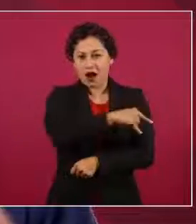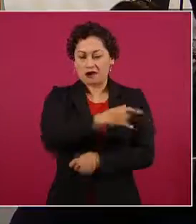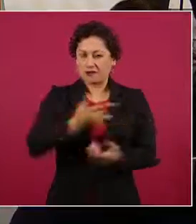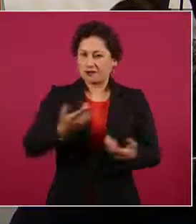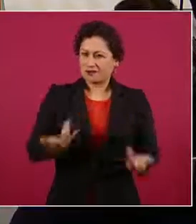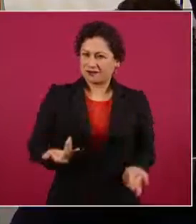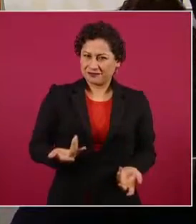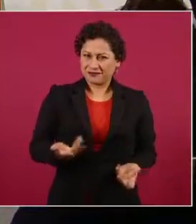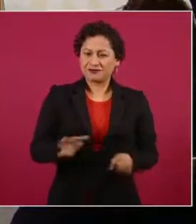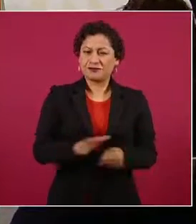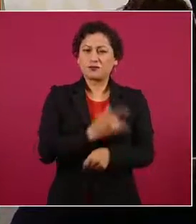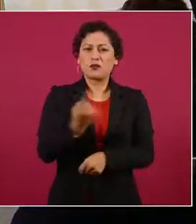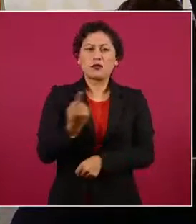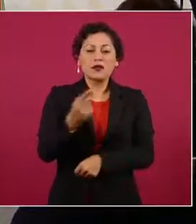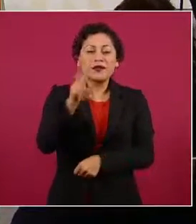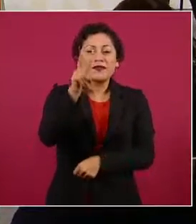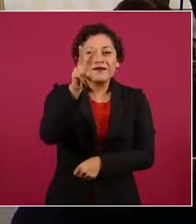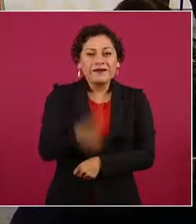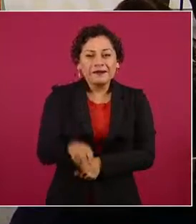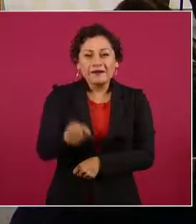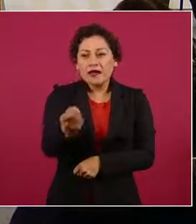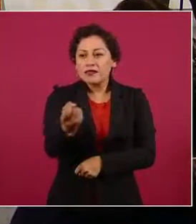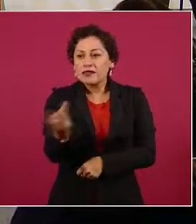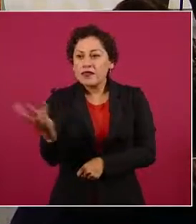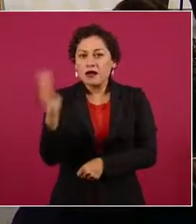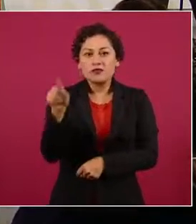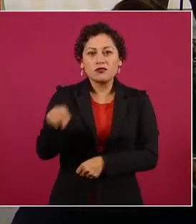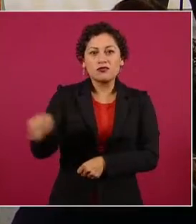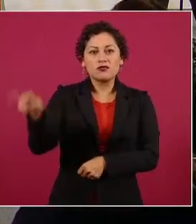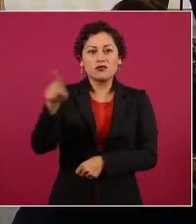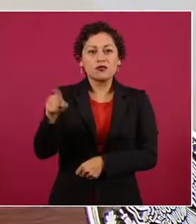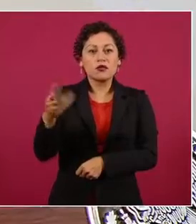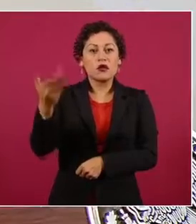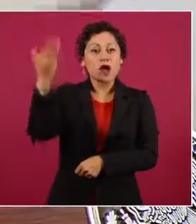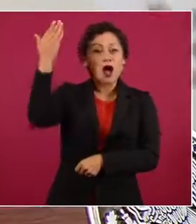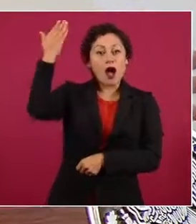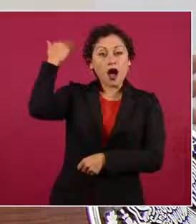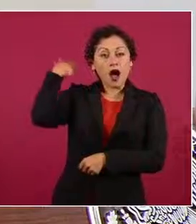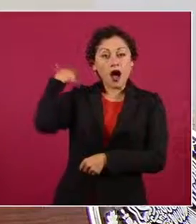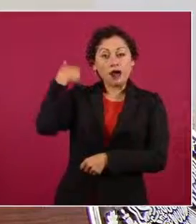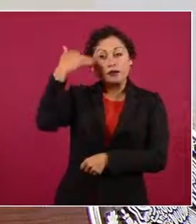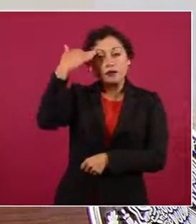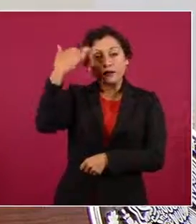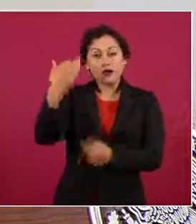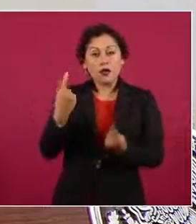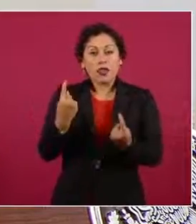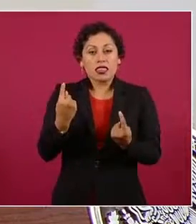Estos que antes hacían lo que querían, sin permiso de nada,